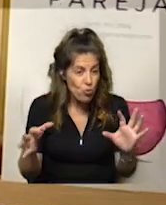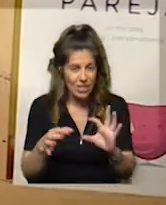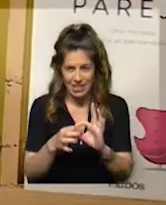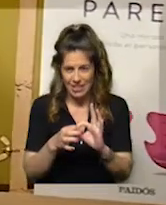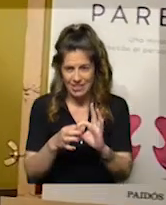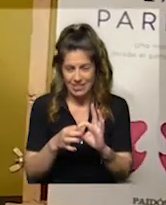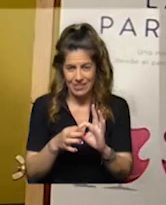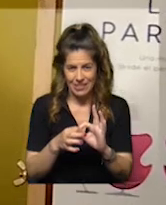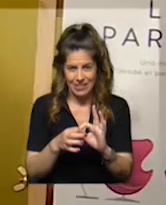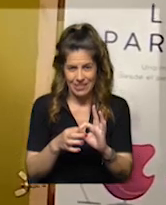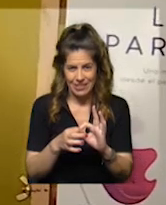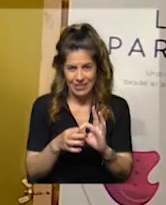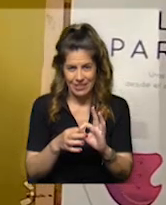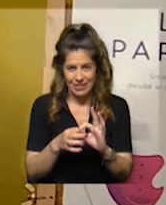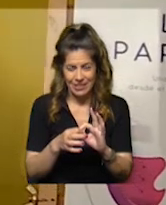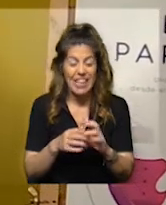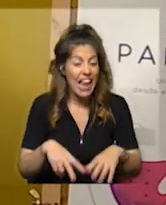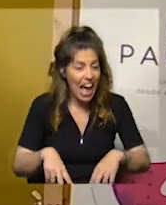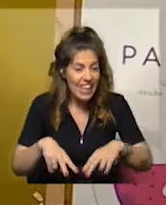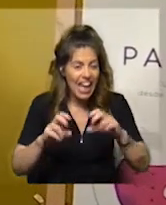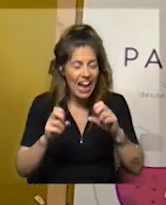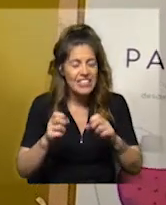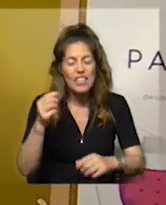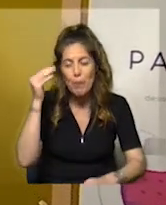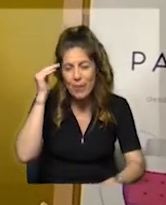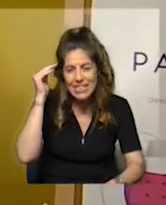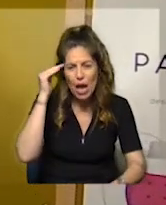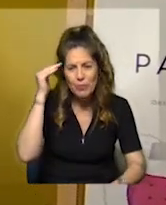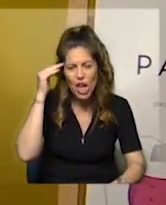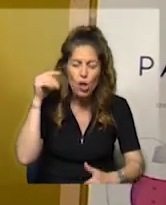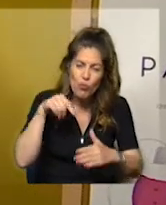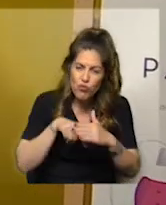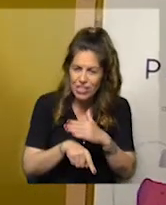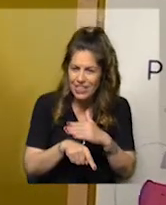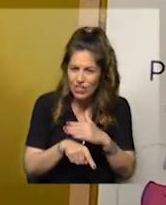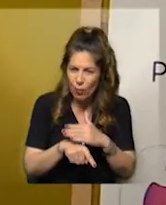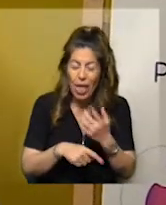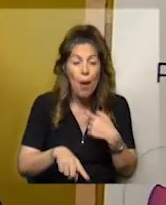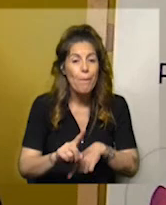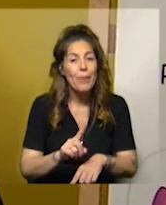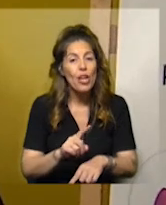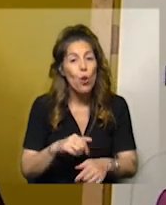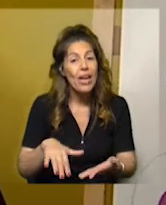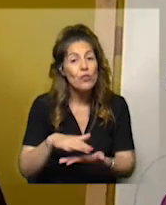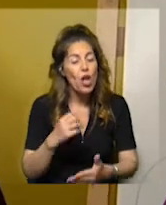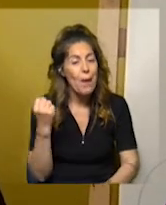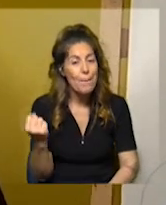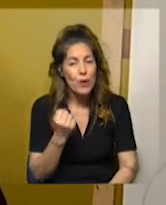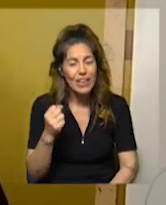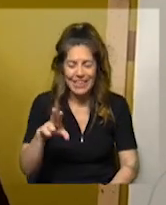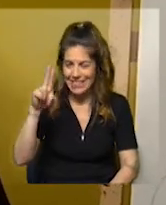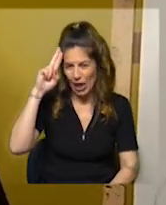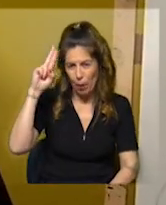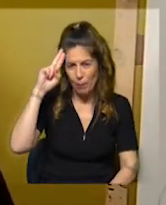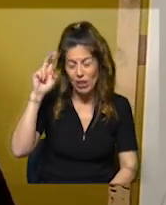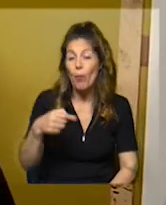Unidos no a través del análisis de la reflexión de la profundización Pero hay un hecho bien importante que es el respeto por